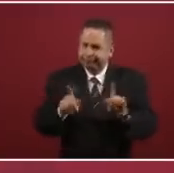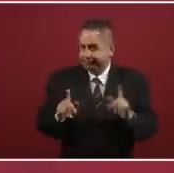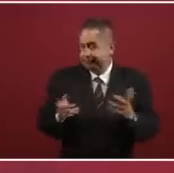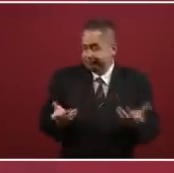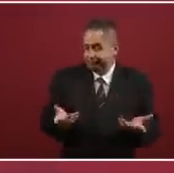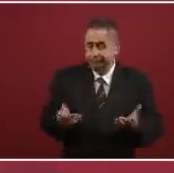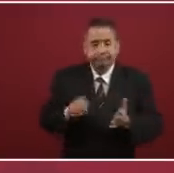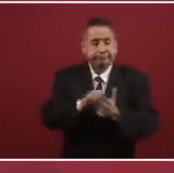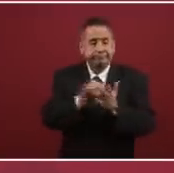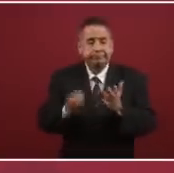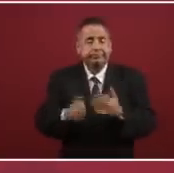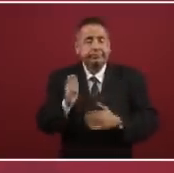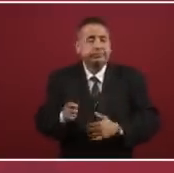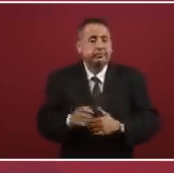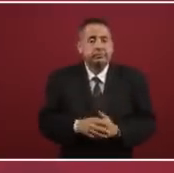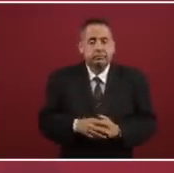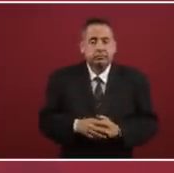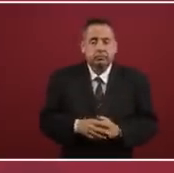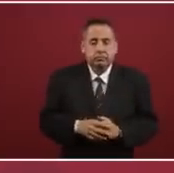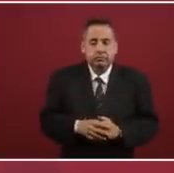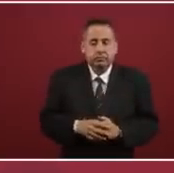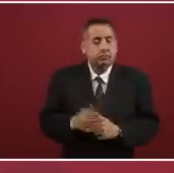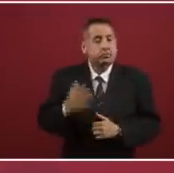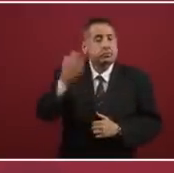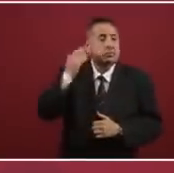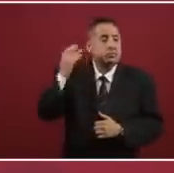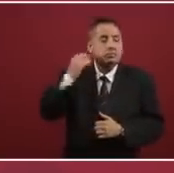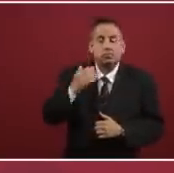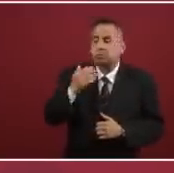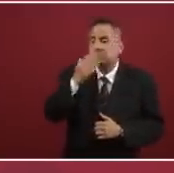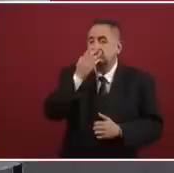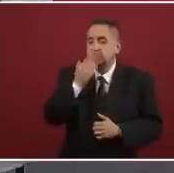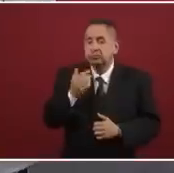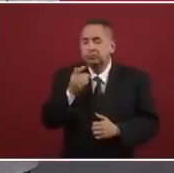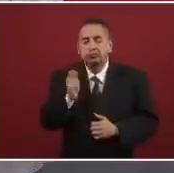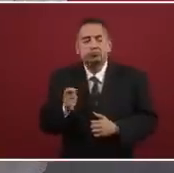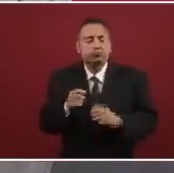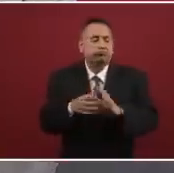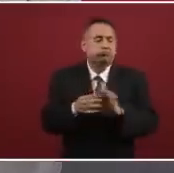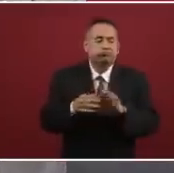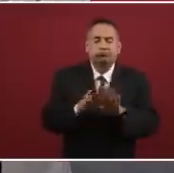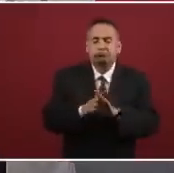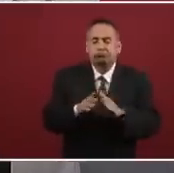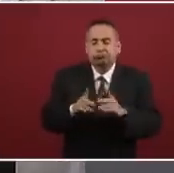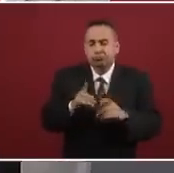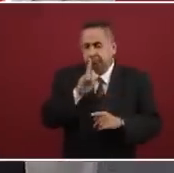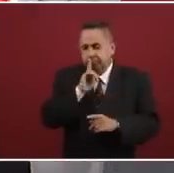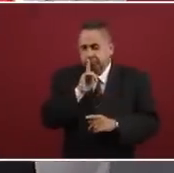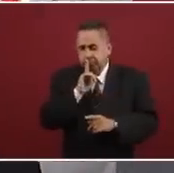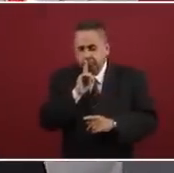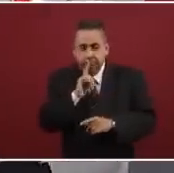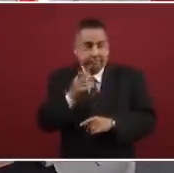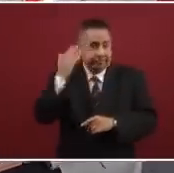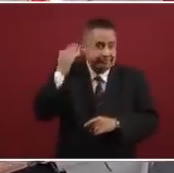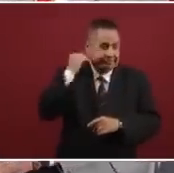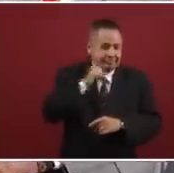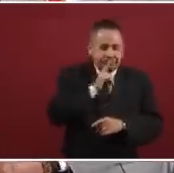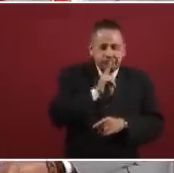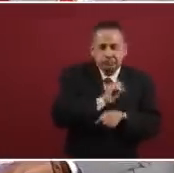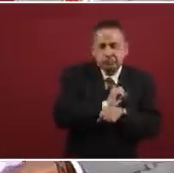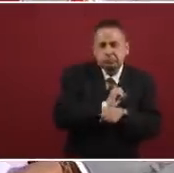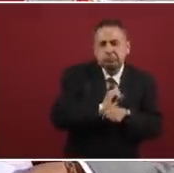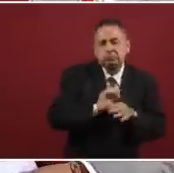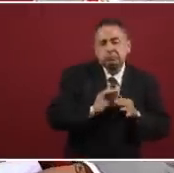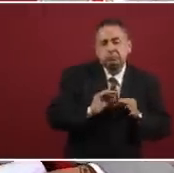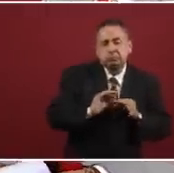Por ejemplo, no se destacaba, o así muy por encimita,